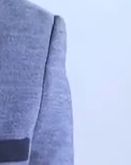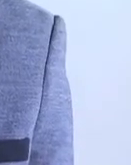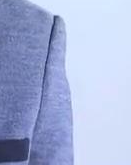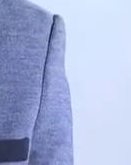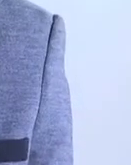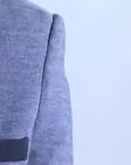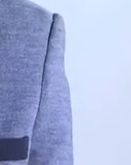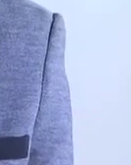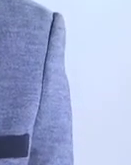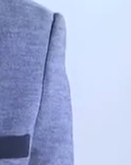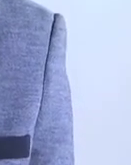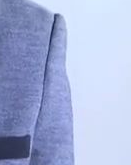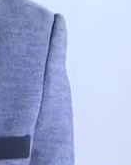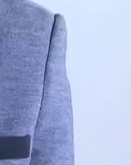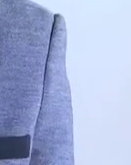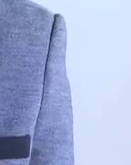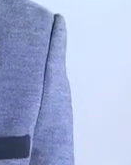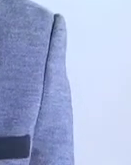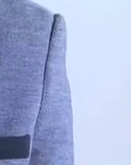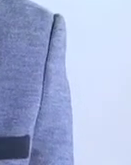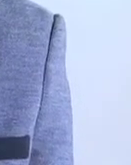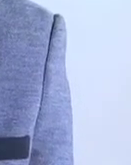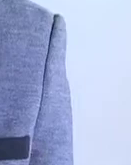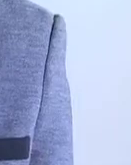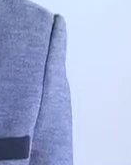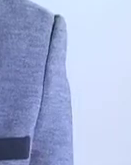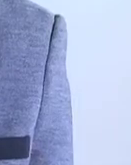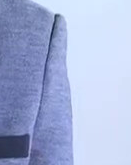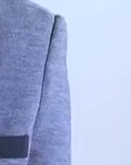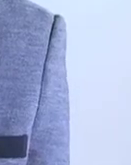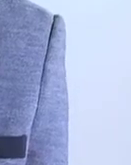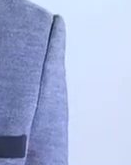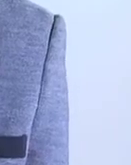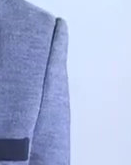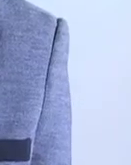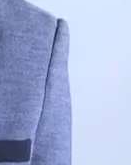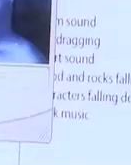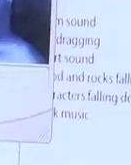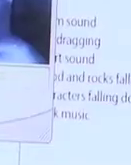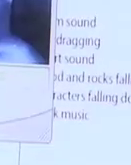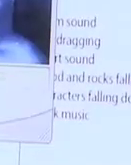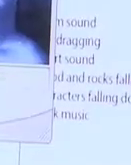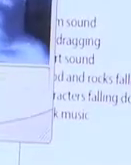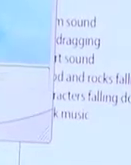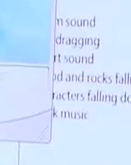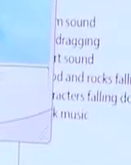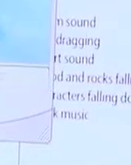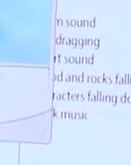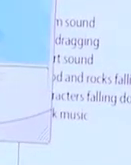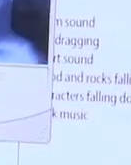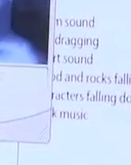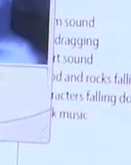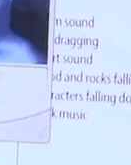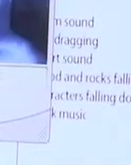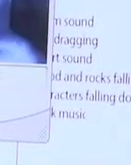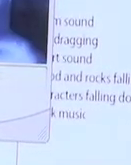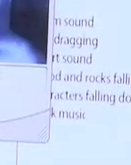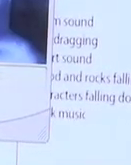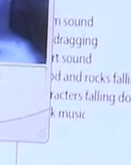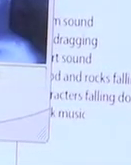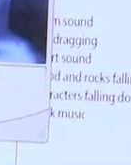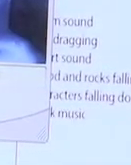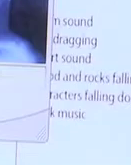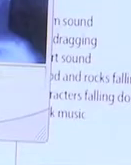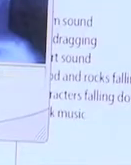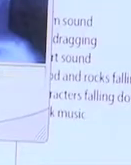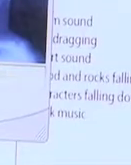traer a Latinoamérica es generar proyectos entre 3 y 5 millones de dólares que permitan realizarse en un